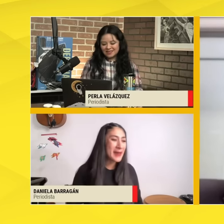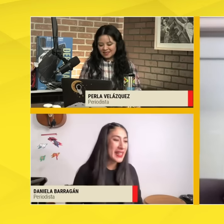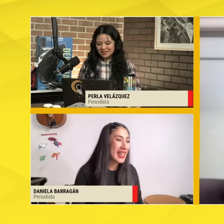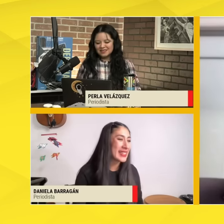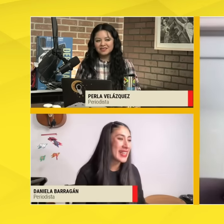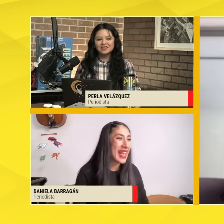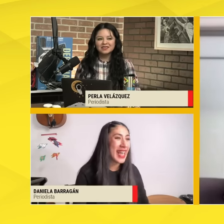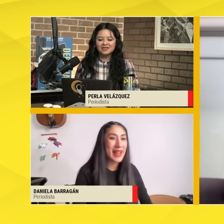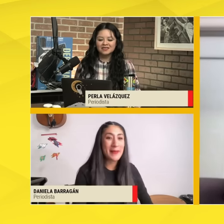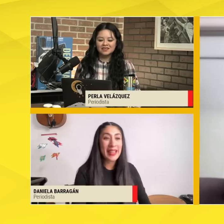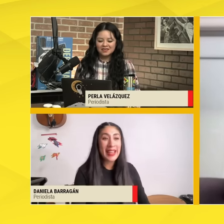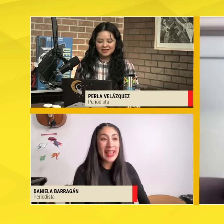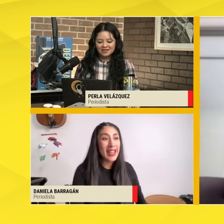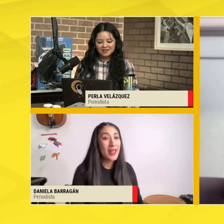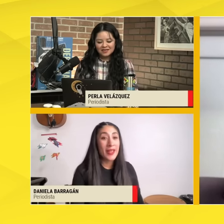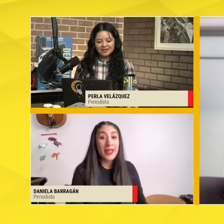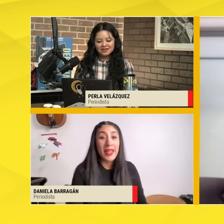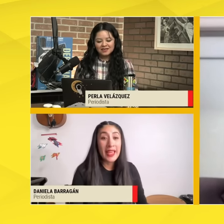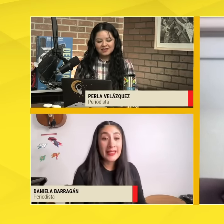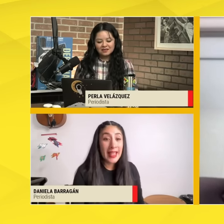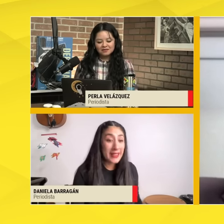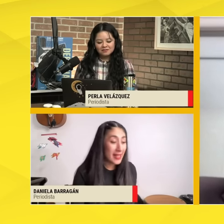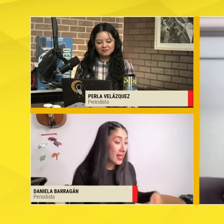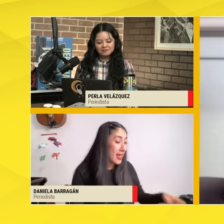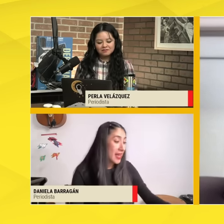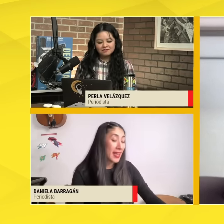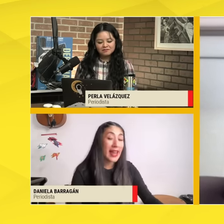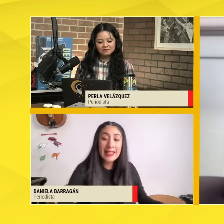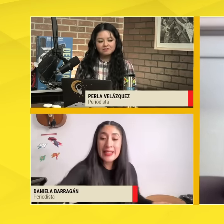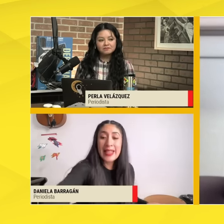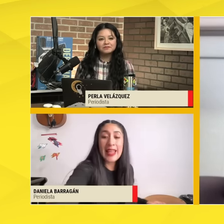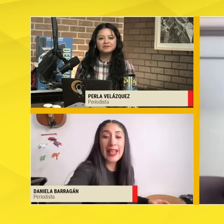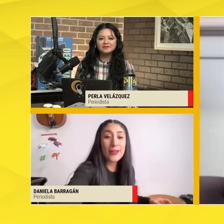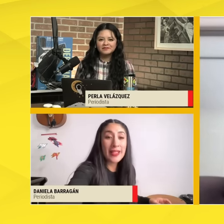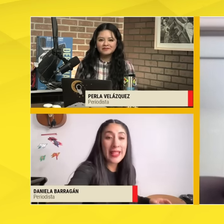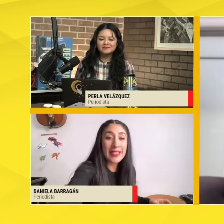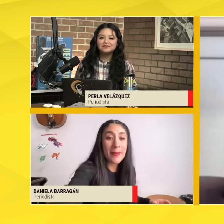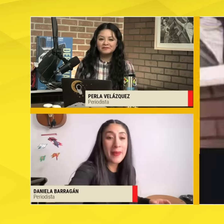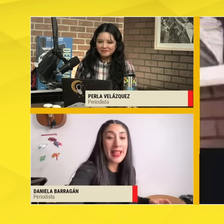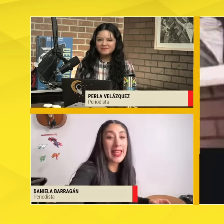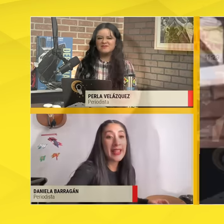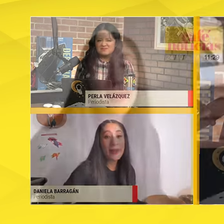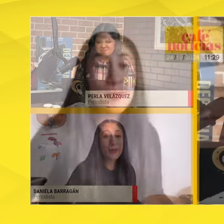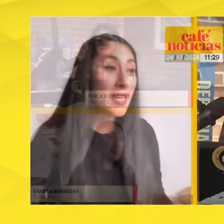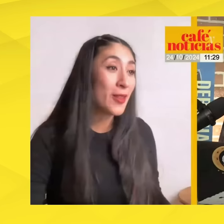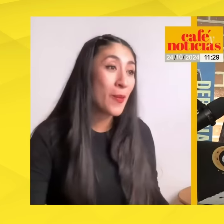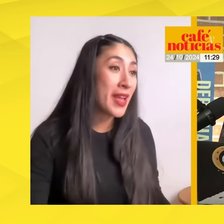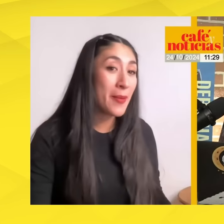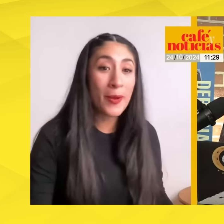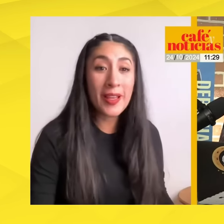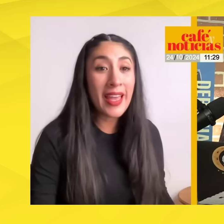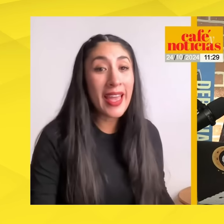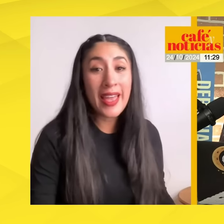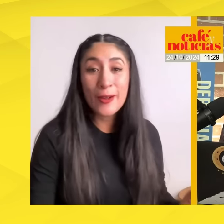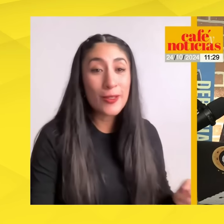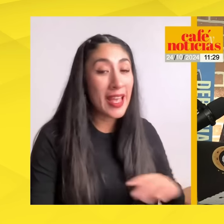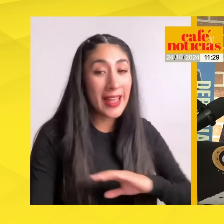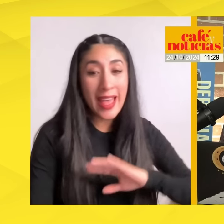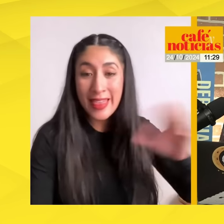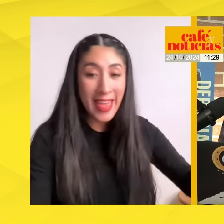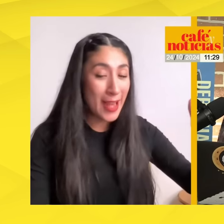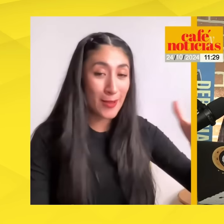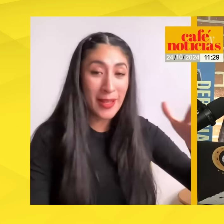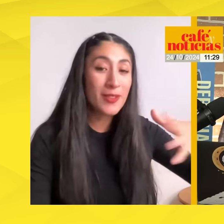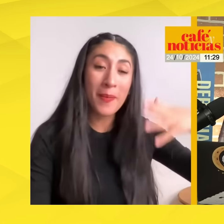a García almaguer estas clases de derecho que te decía Perla que ya tenemos que tomar porque o